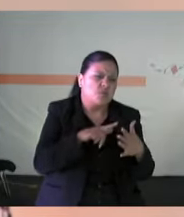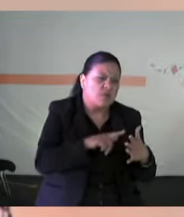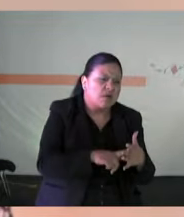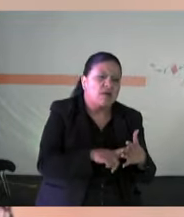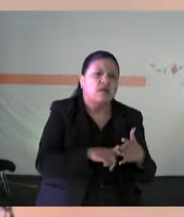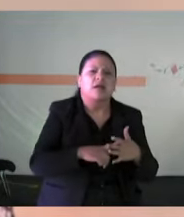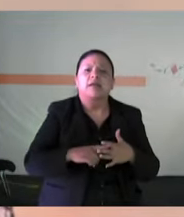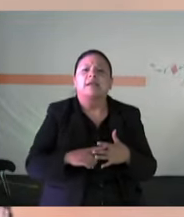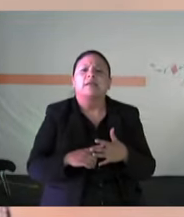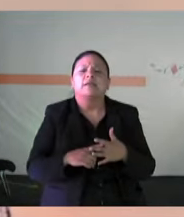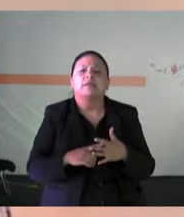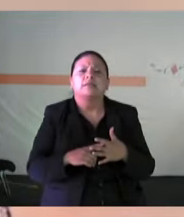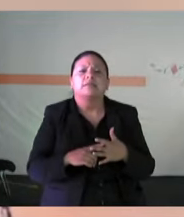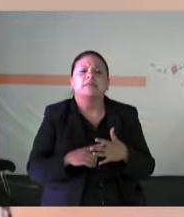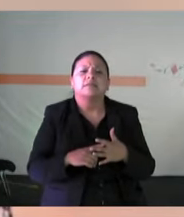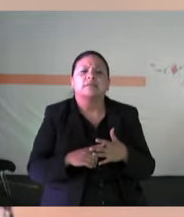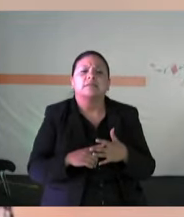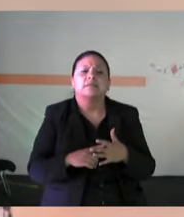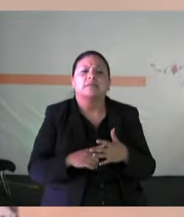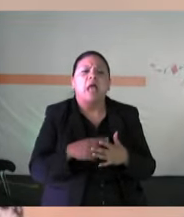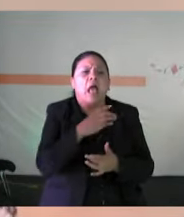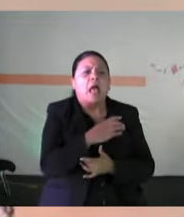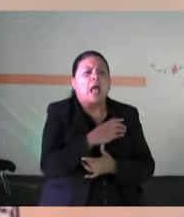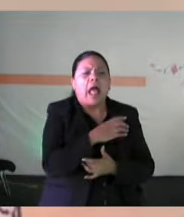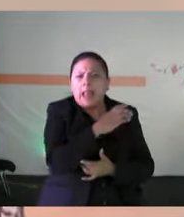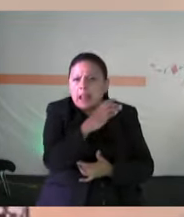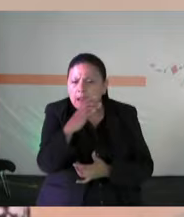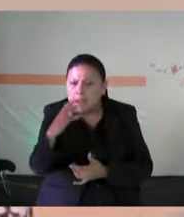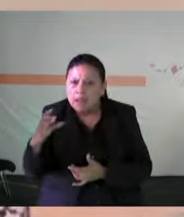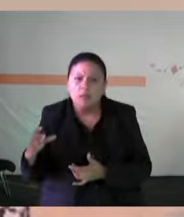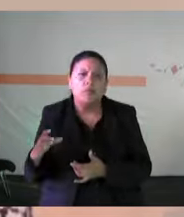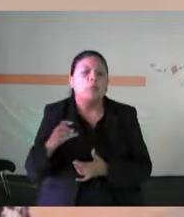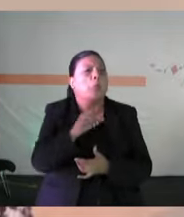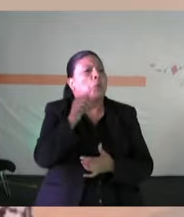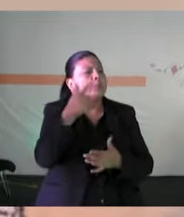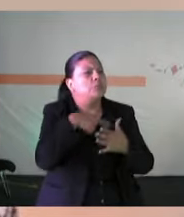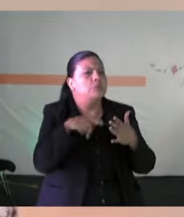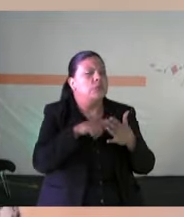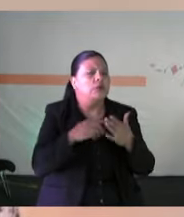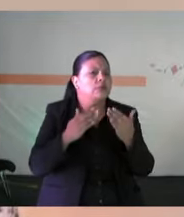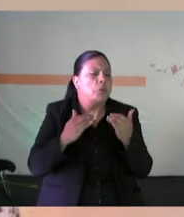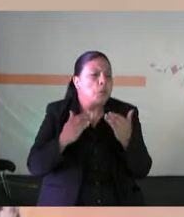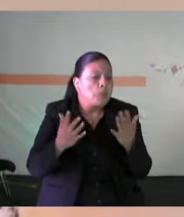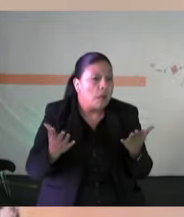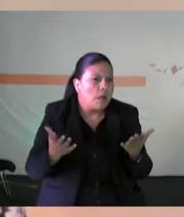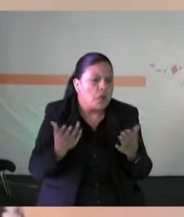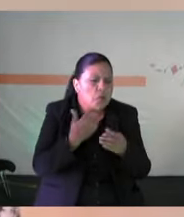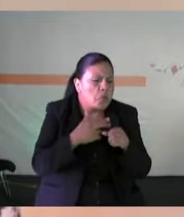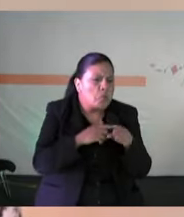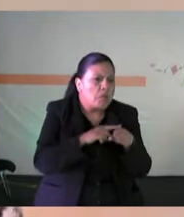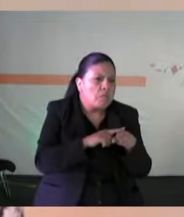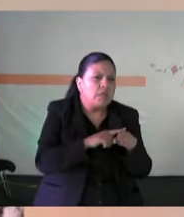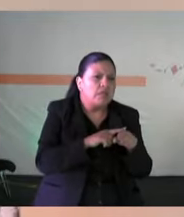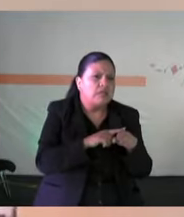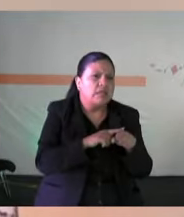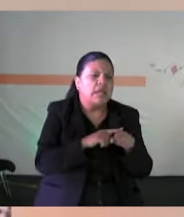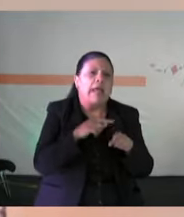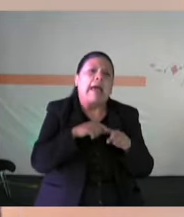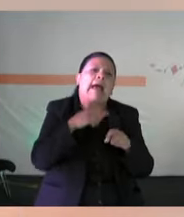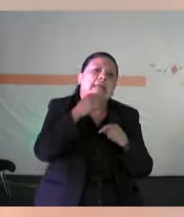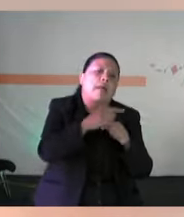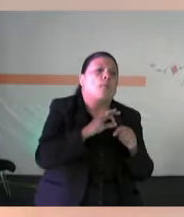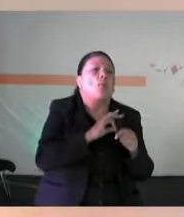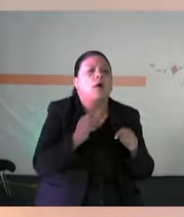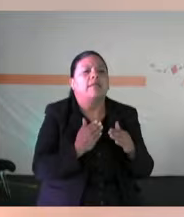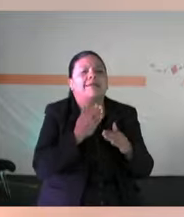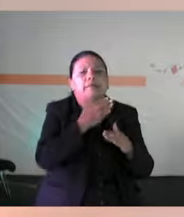a zonas, digamos, a las que normalmente no acceden los autores y que